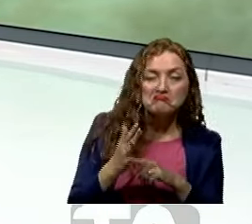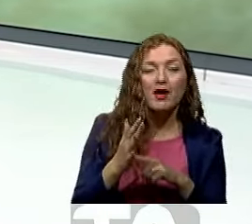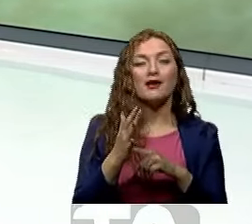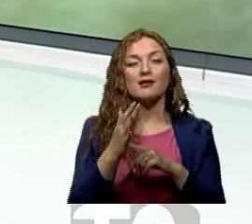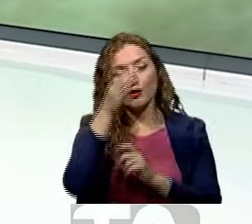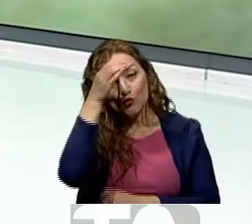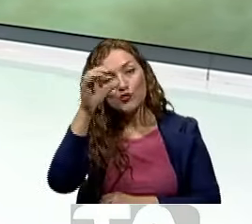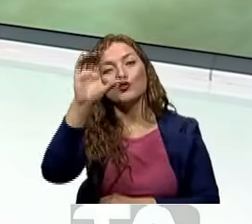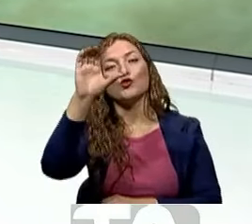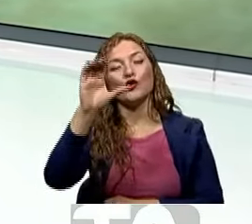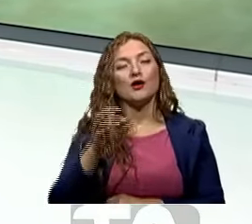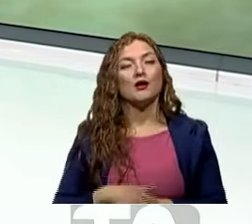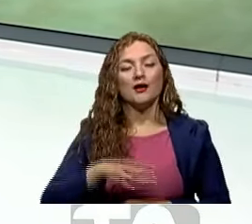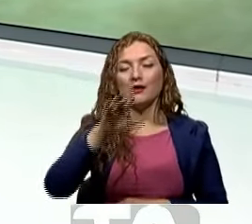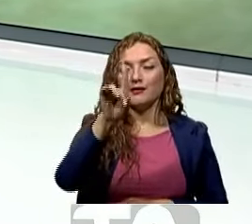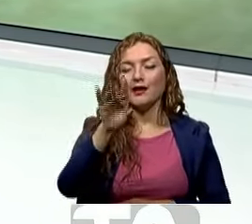eventos culturales a